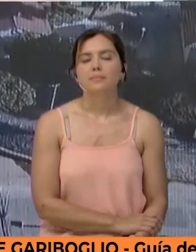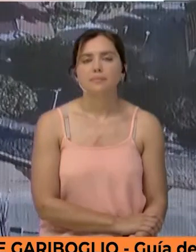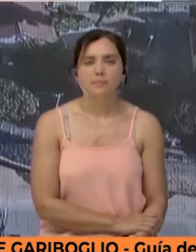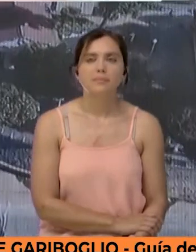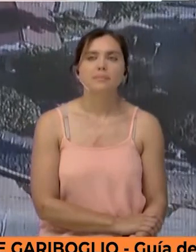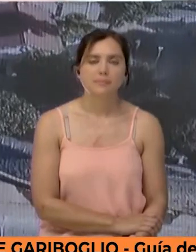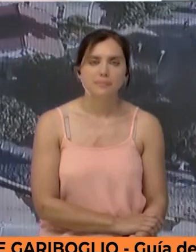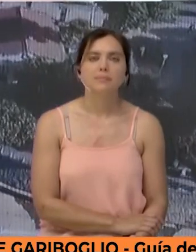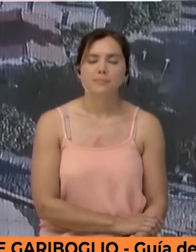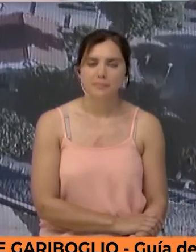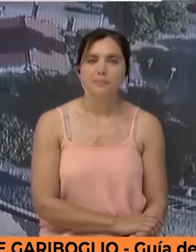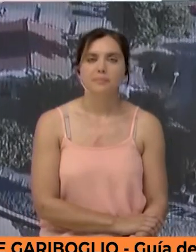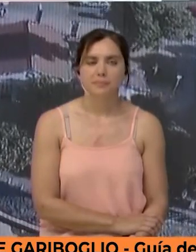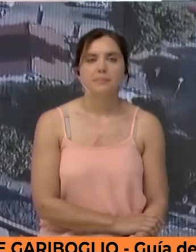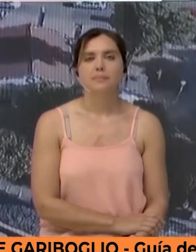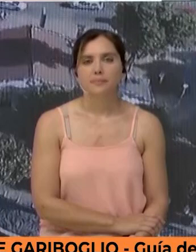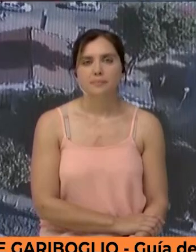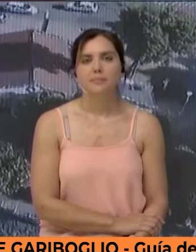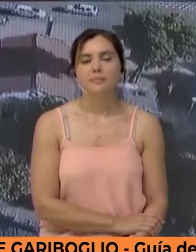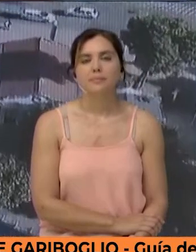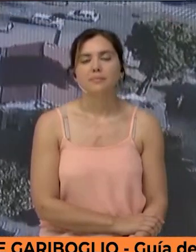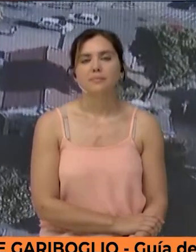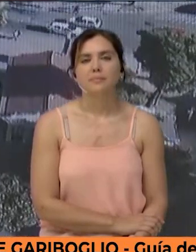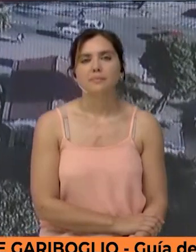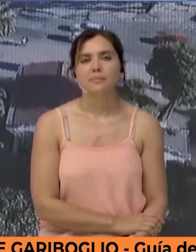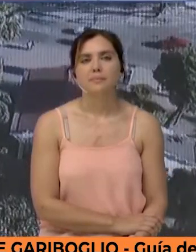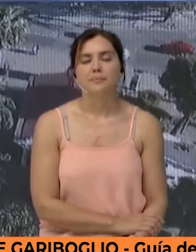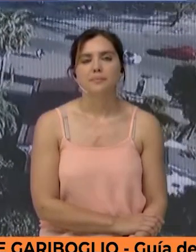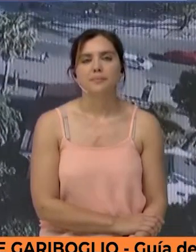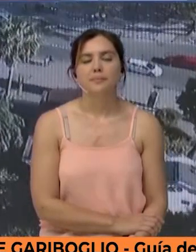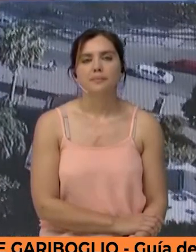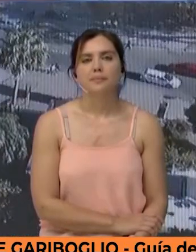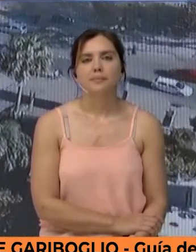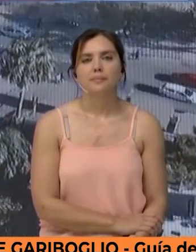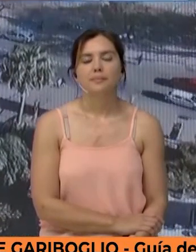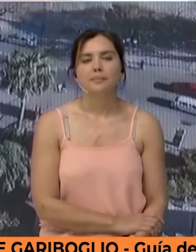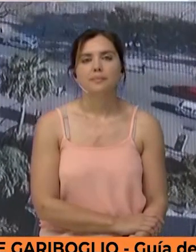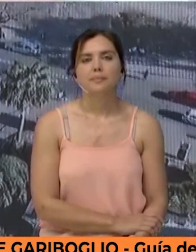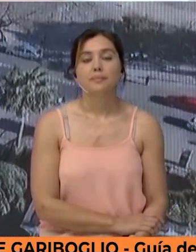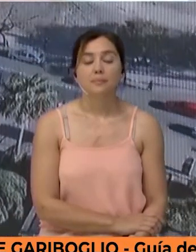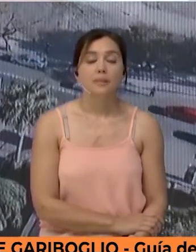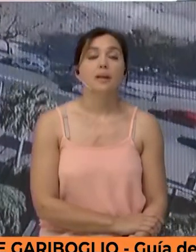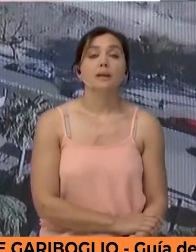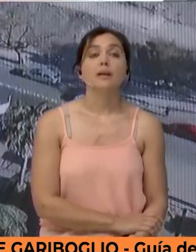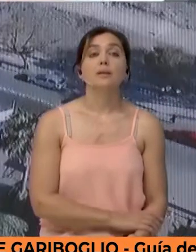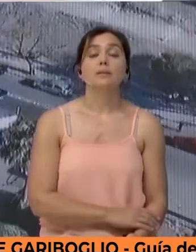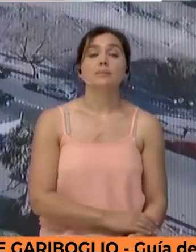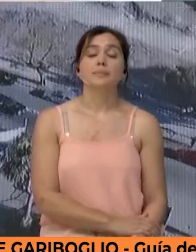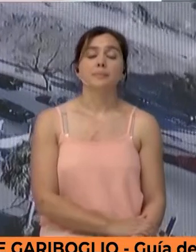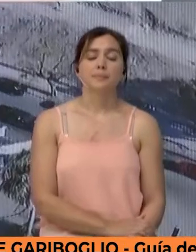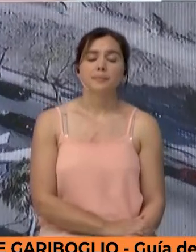la certeza que no tenemos hace ya más de 20 años que la isla, por ejemplo, no se produce fuego. Entonces, eso nos ha conservado la vegetación